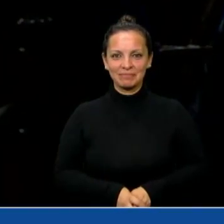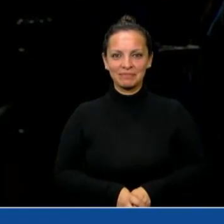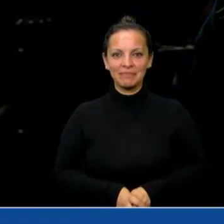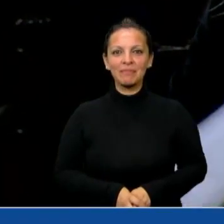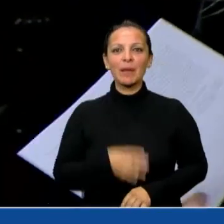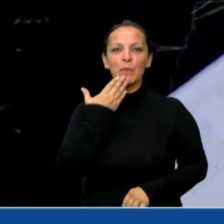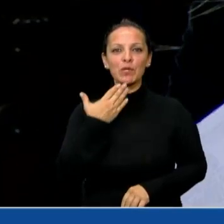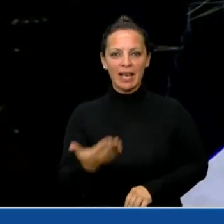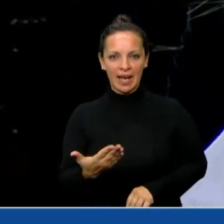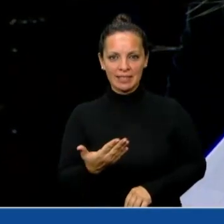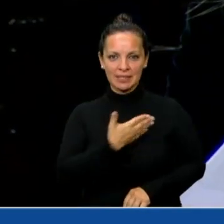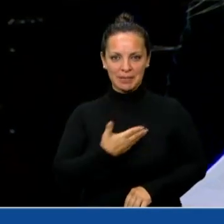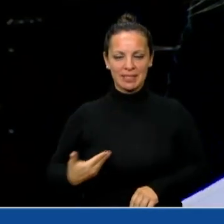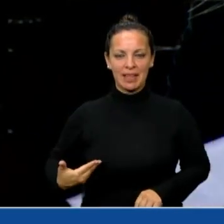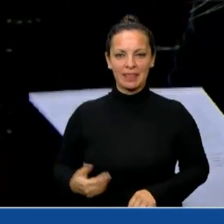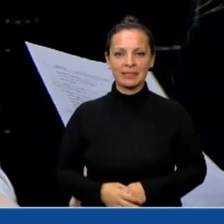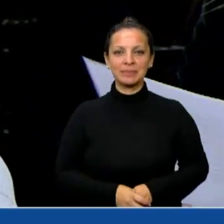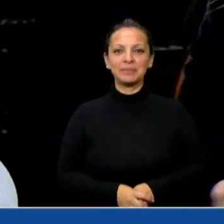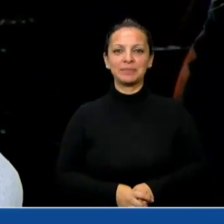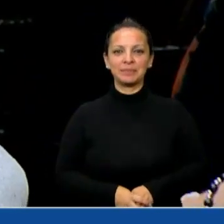Muchas gracias, señor presidente.